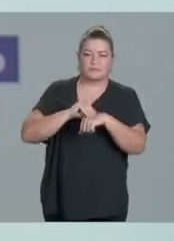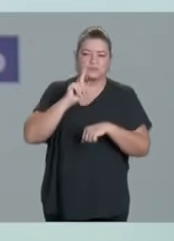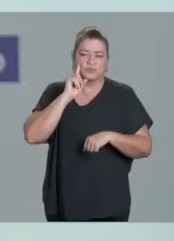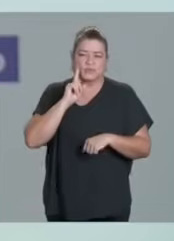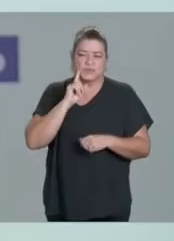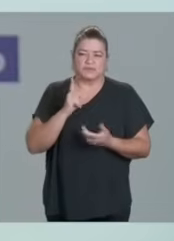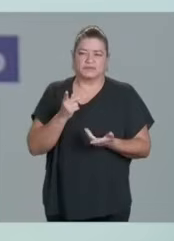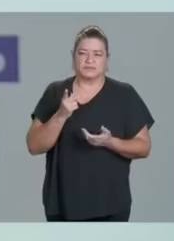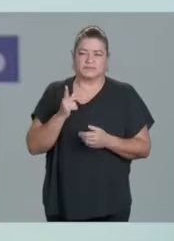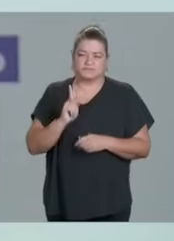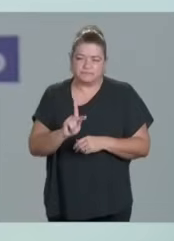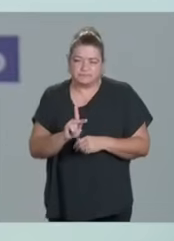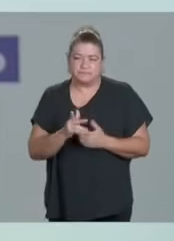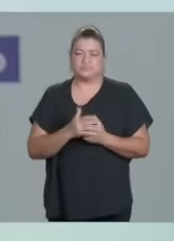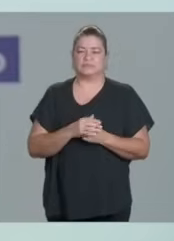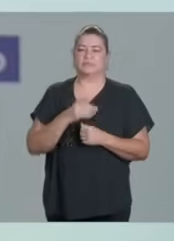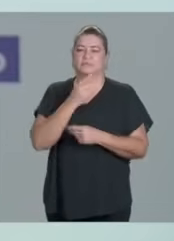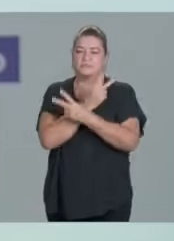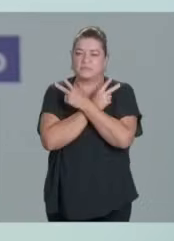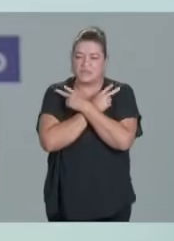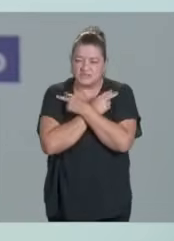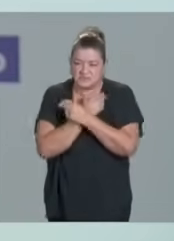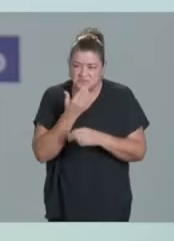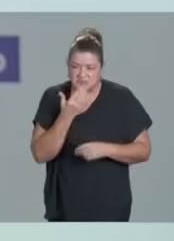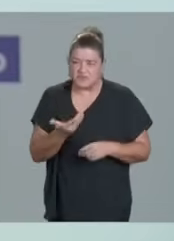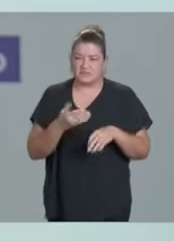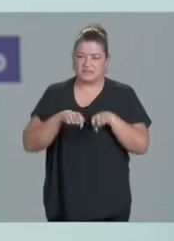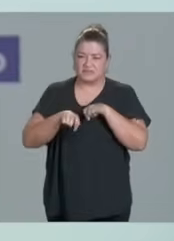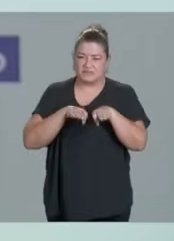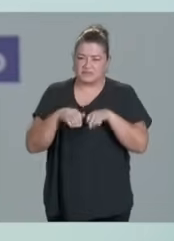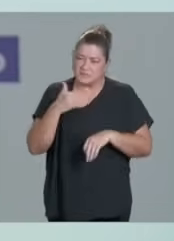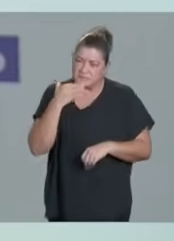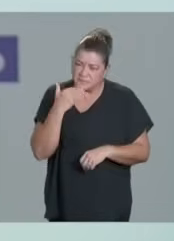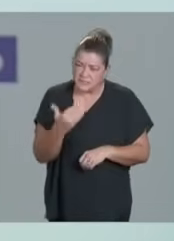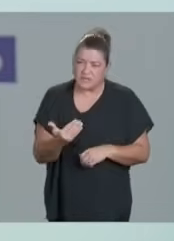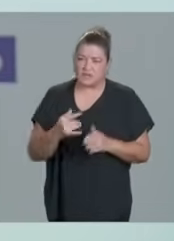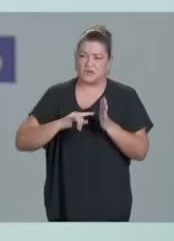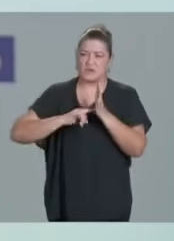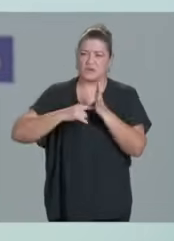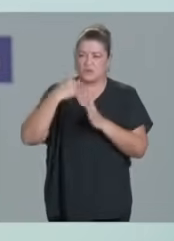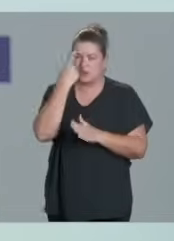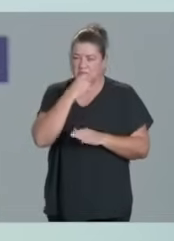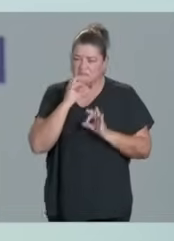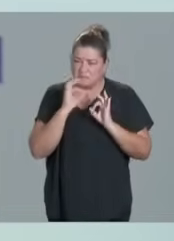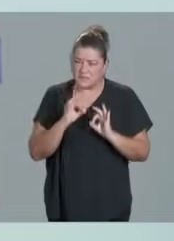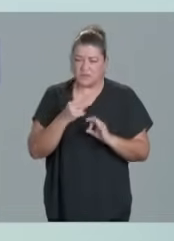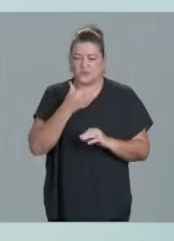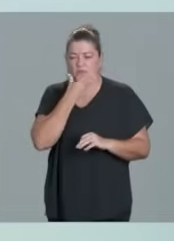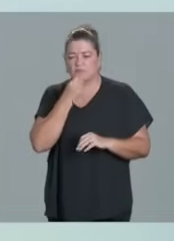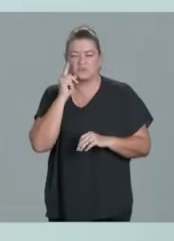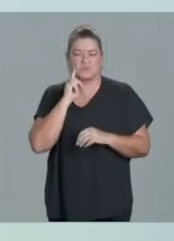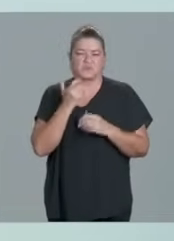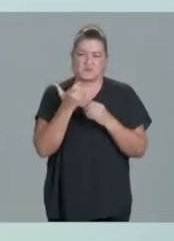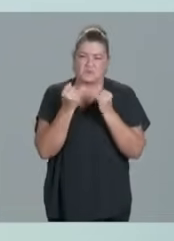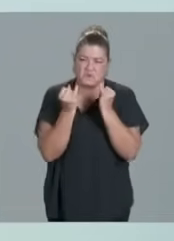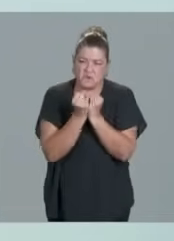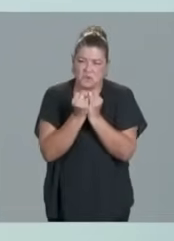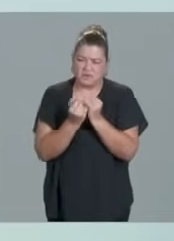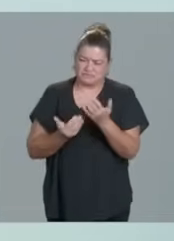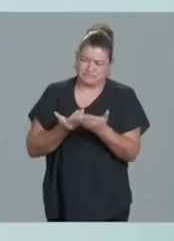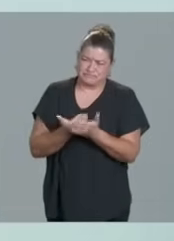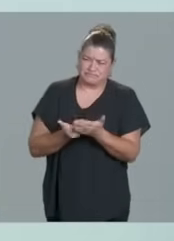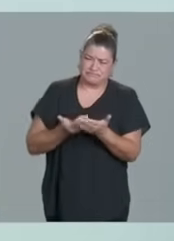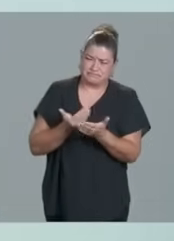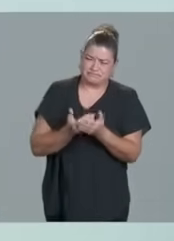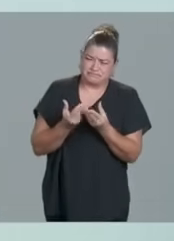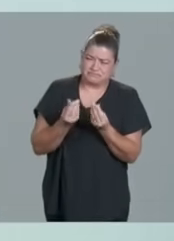dignas, jornada laboral digna, eliminar la brecha salarial entre hombres y mujeres y muchas otras propuestas que reivindico aquí. Pero una cosa